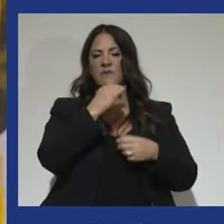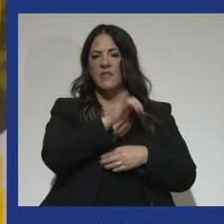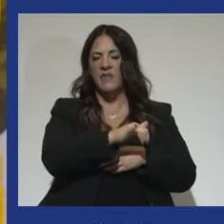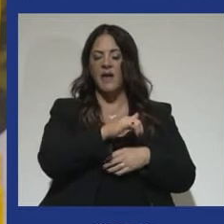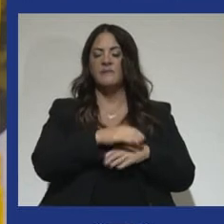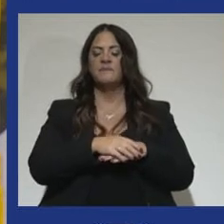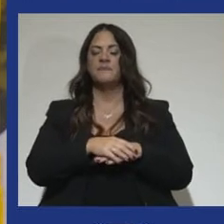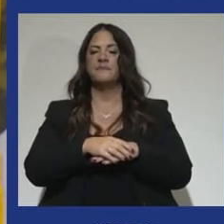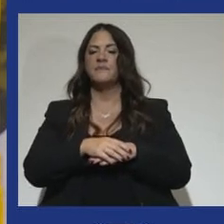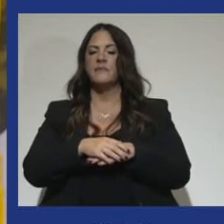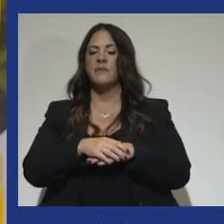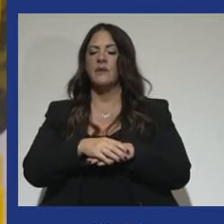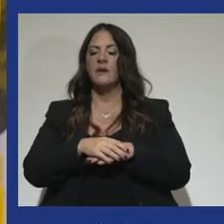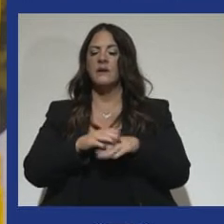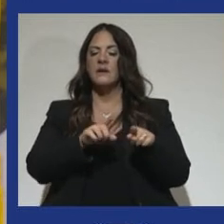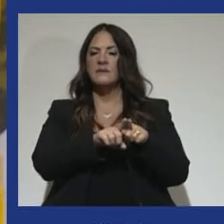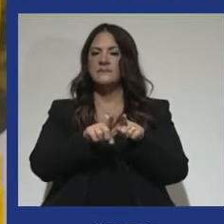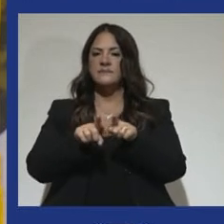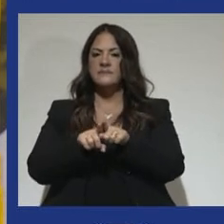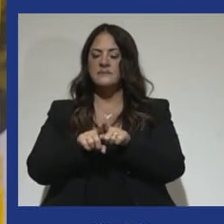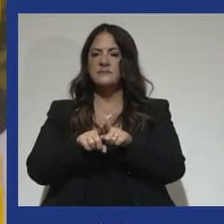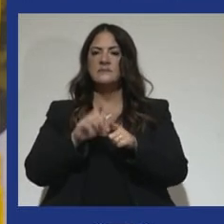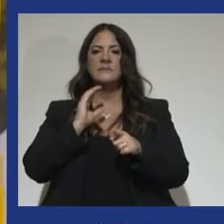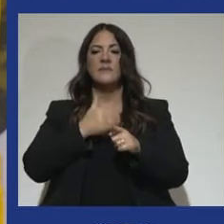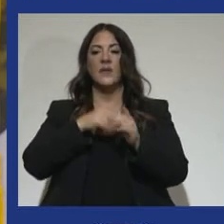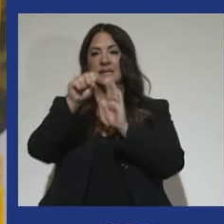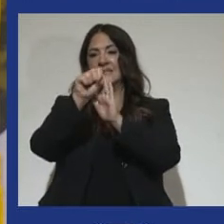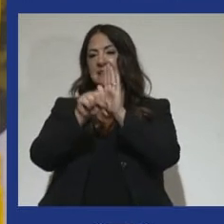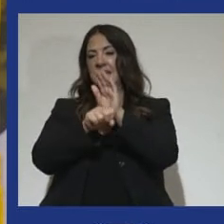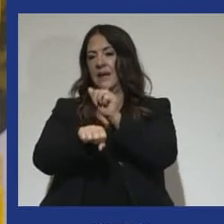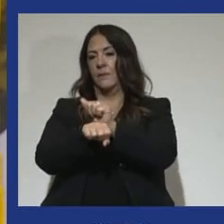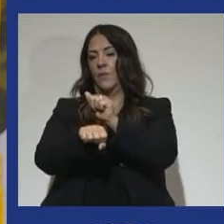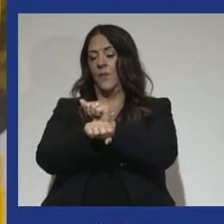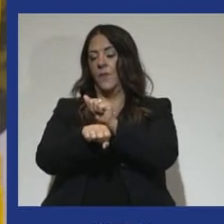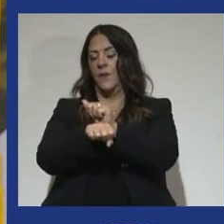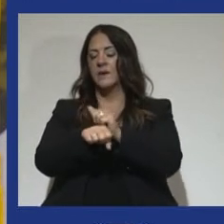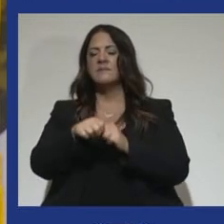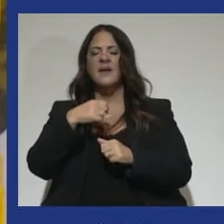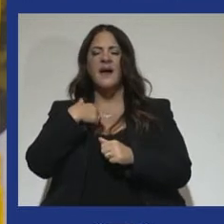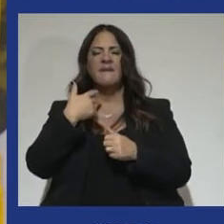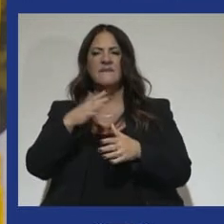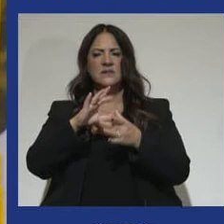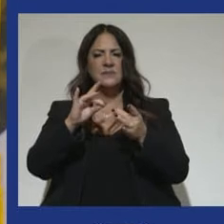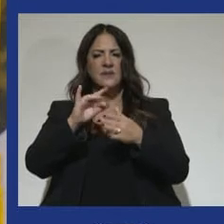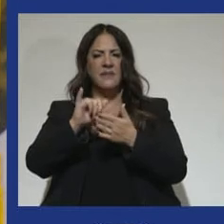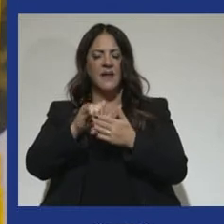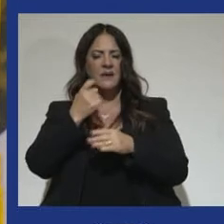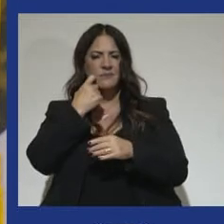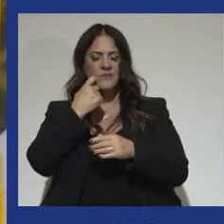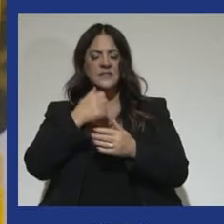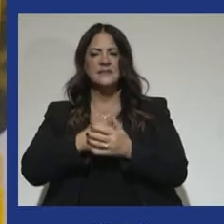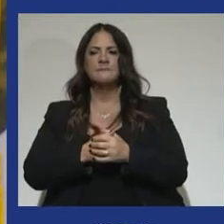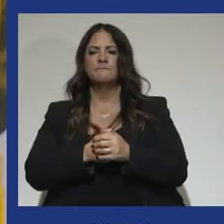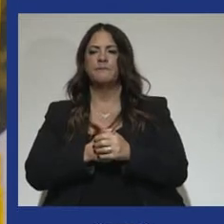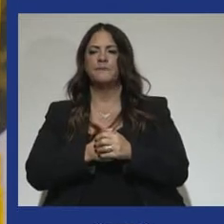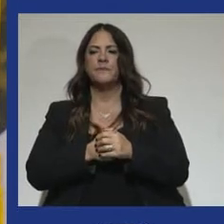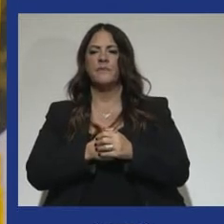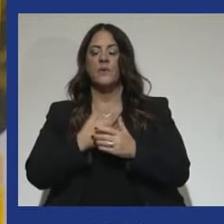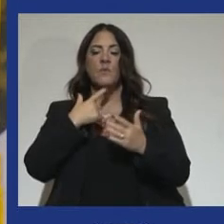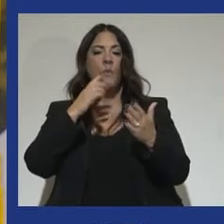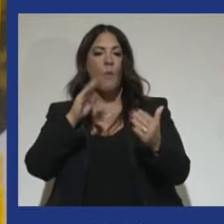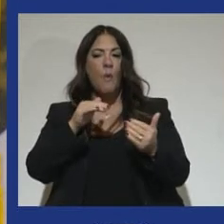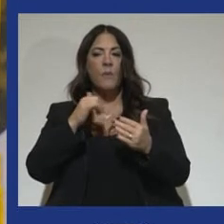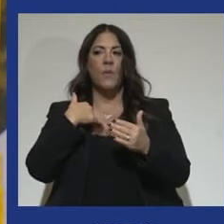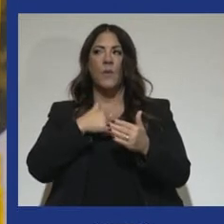los cálculos de ingresos realizados y también los empleados del estado hablé de esto